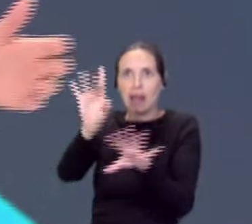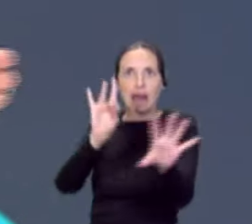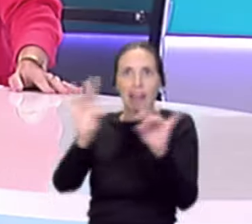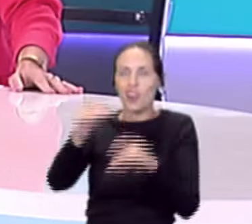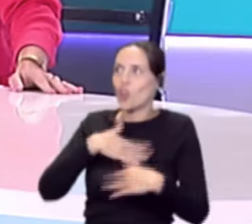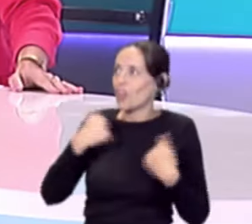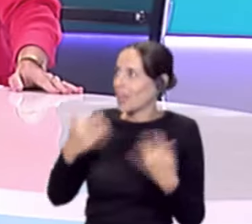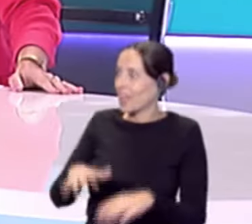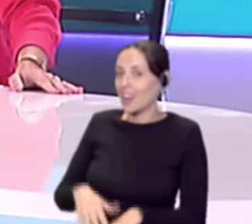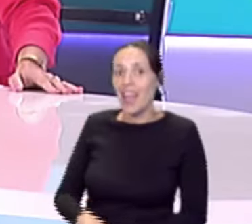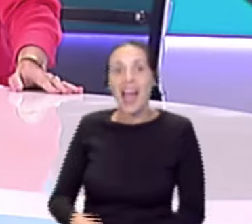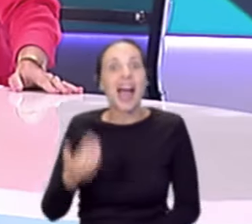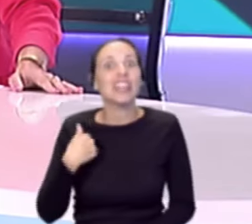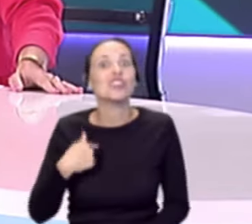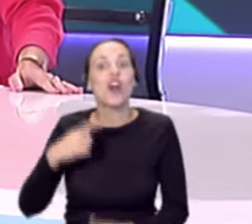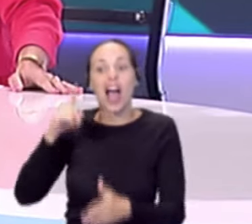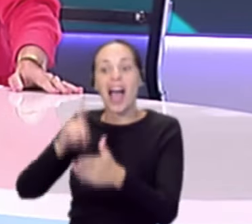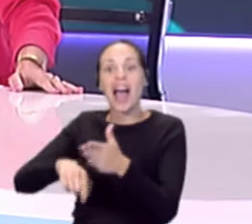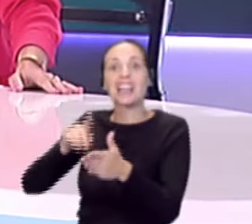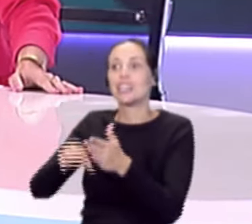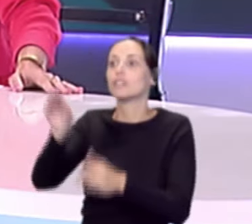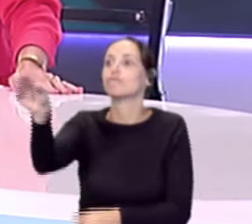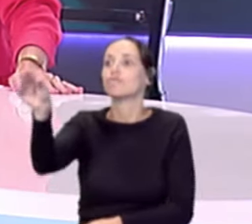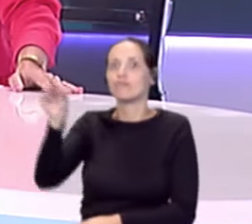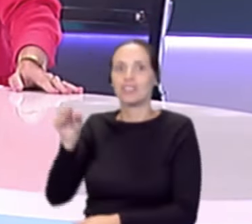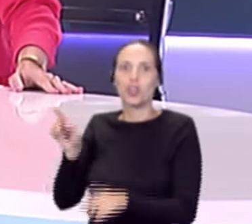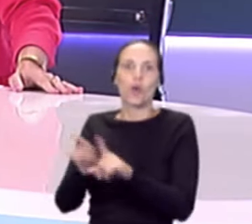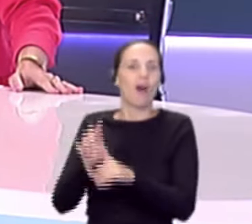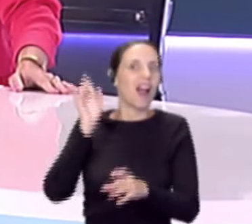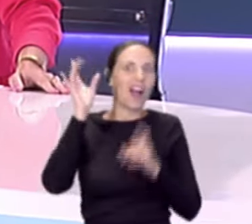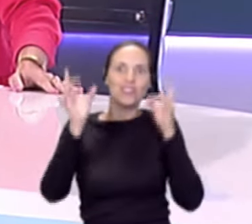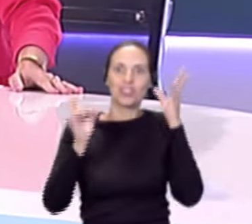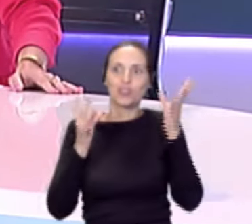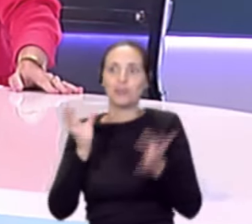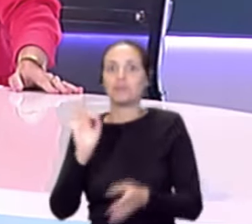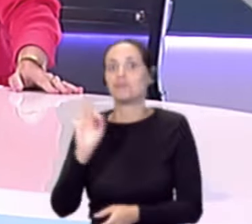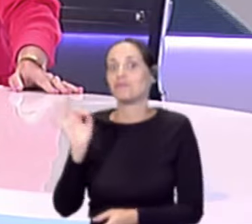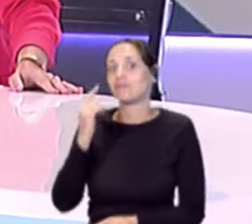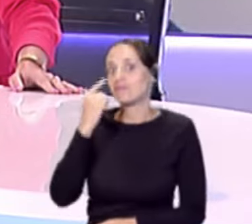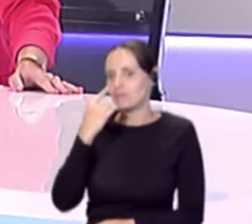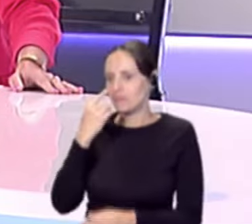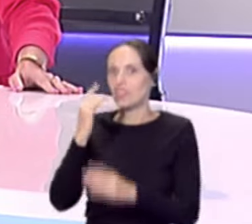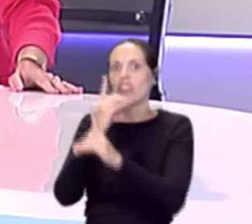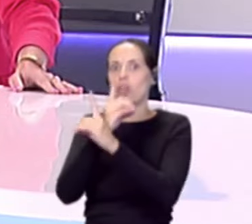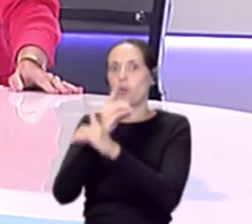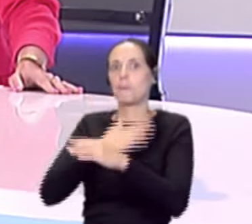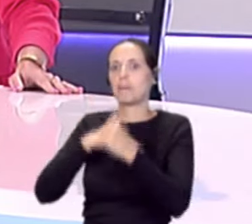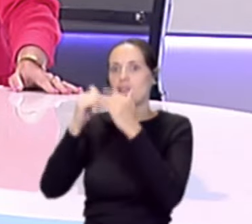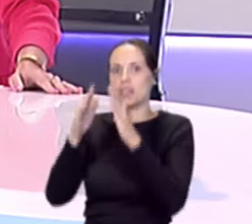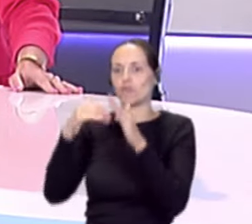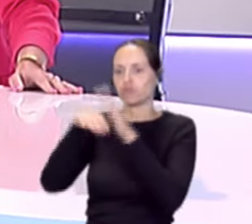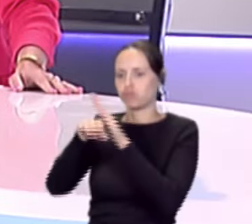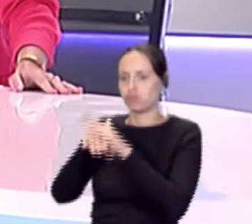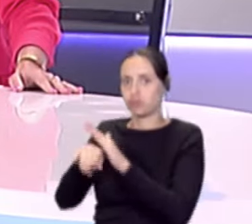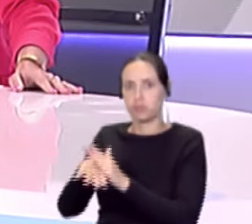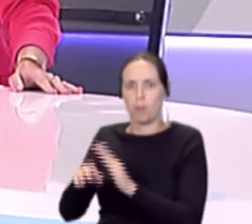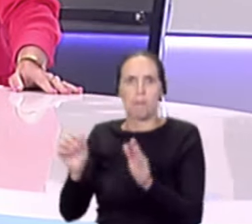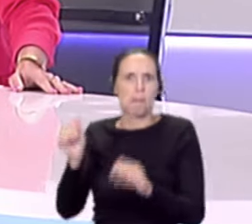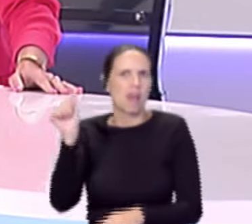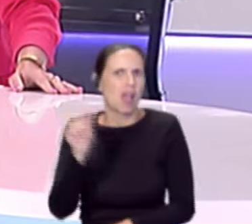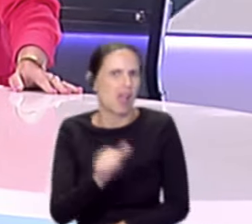Entonces tenías que ir a alquilarlo, eso era toda una aventura, vamos a alquilarlo, o si no, mira que acumulábamos DVDs en casa de películas que marcaron, bueno,